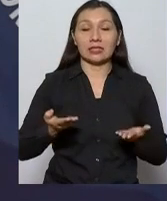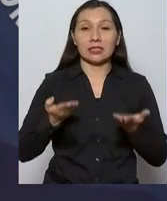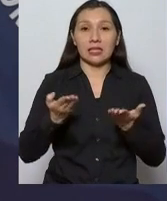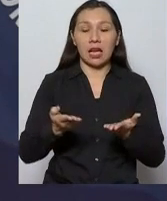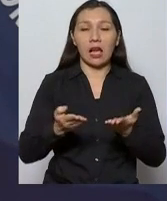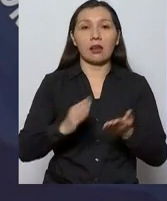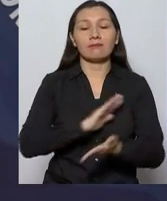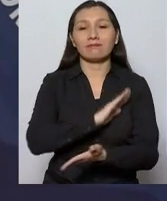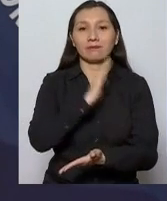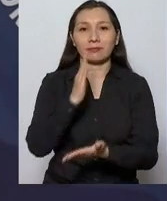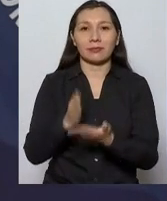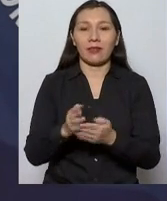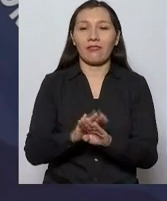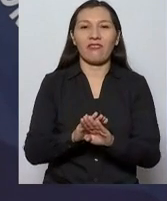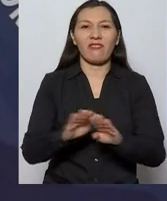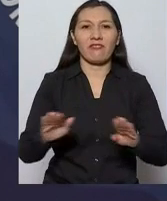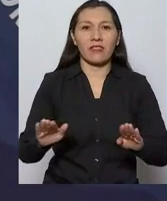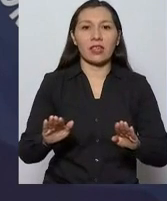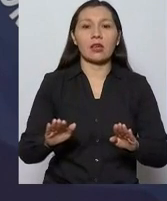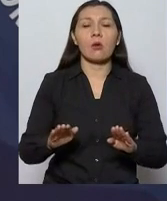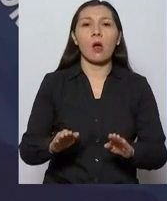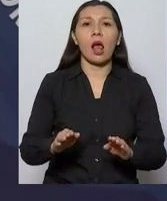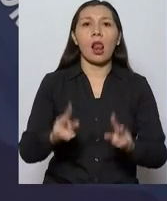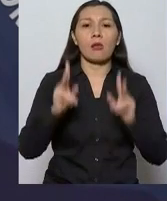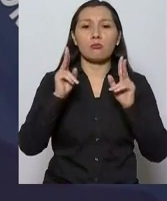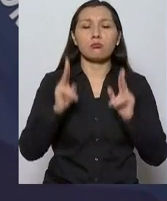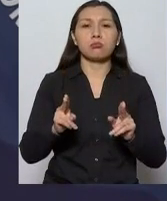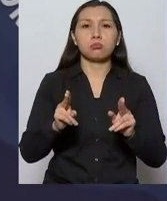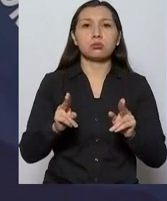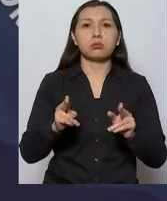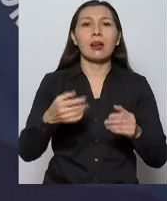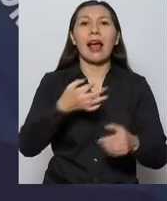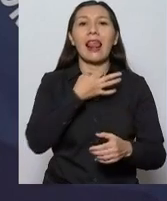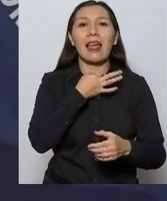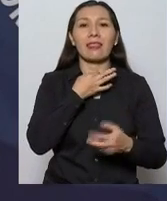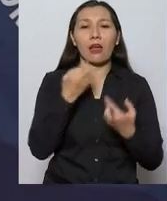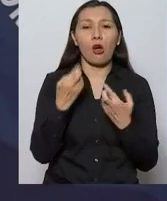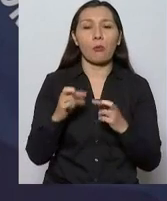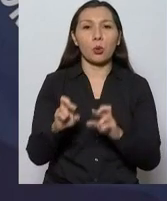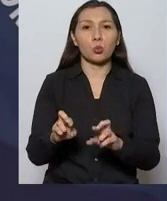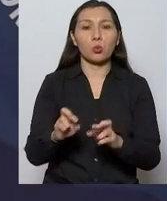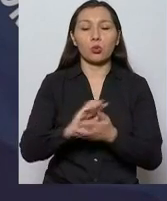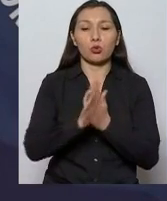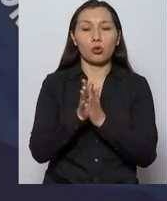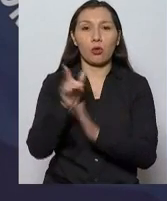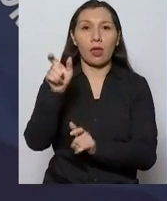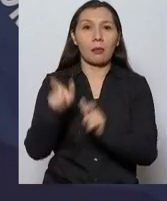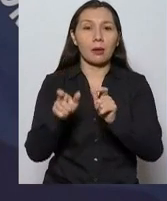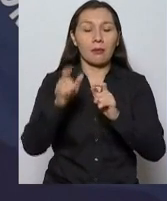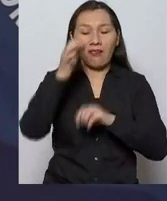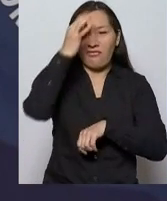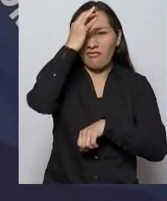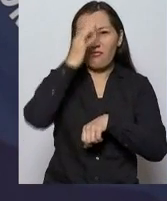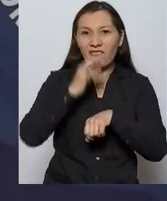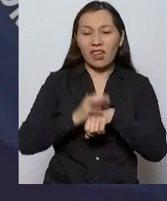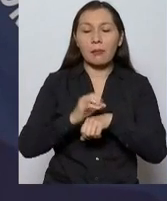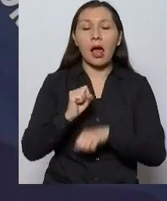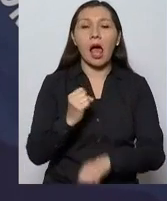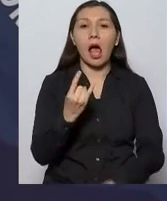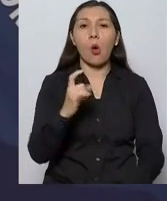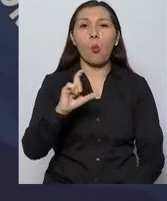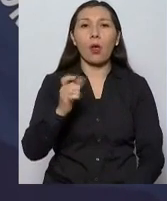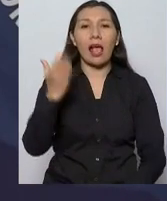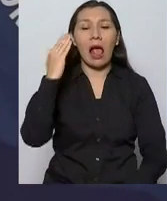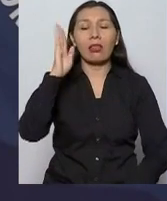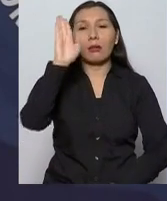se pone término a la excepción de la garantía de oportunidad para todas aquellas enfermedades auge